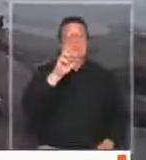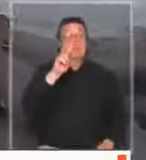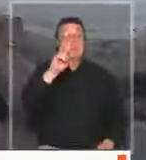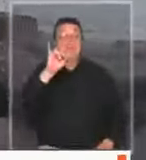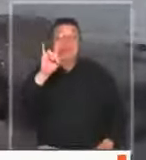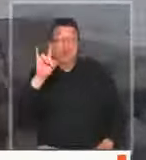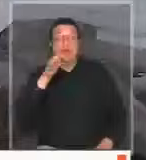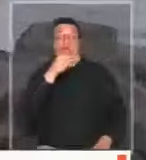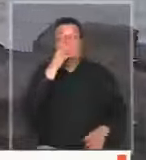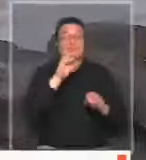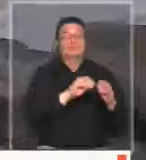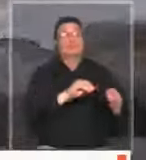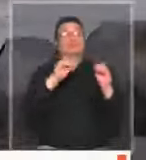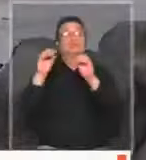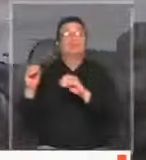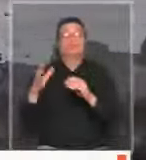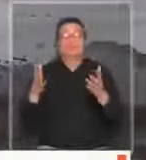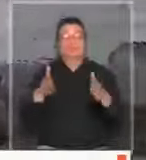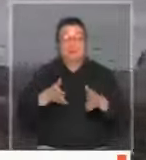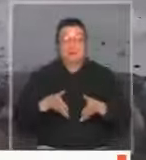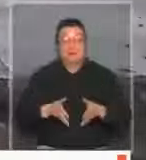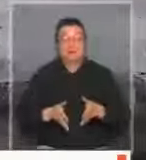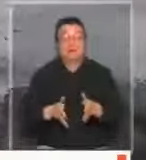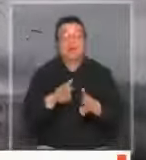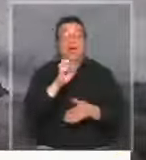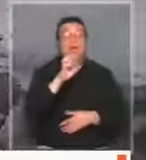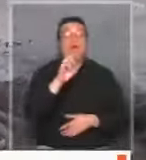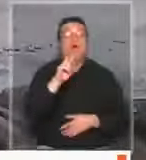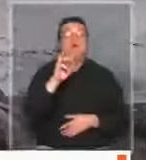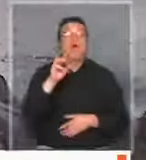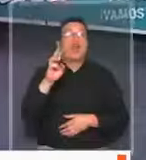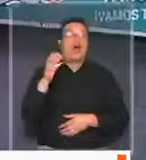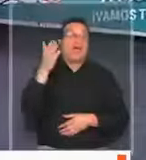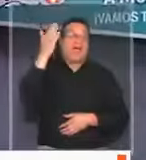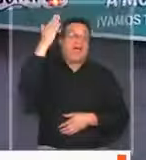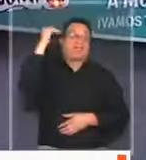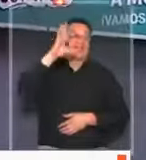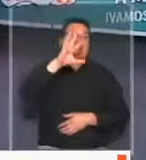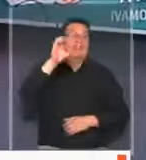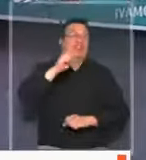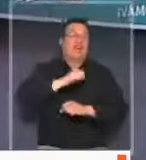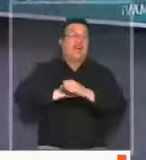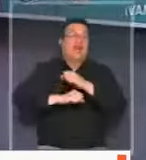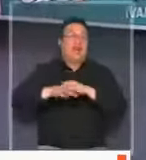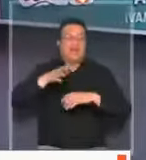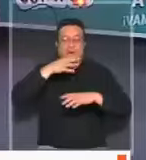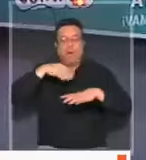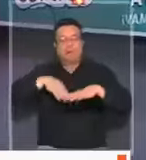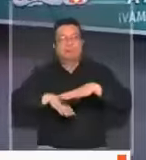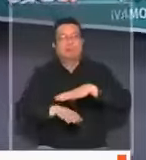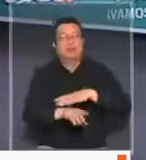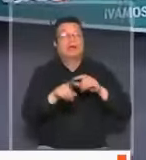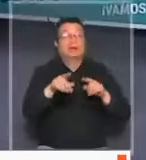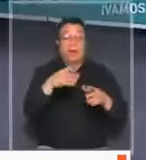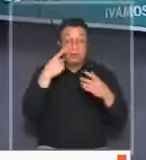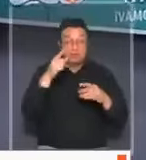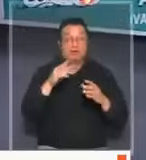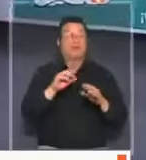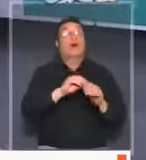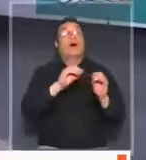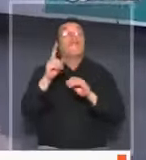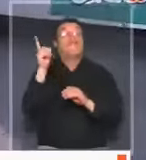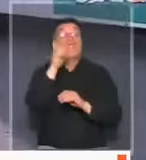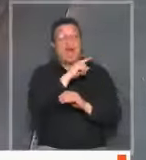aplazada por el hallazgo del canal La Pólvora, que data de hace 500 años. Aseguran, sin embargo, que no alterará la entrega del proyecto